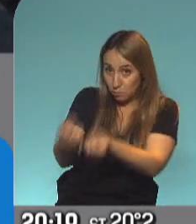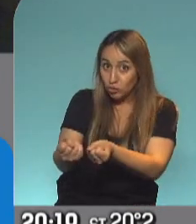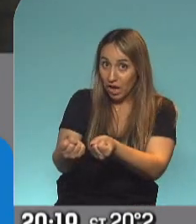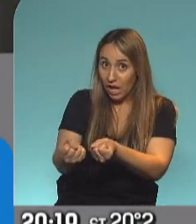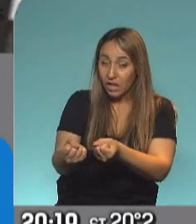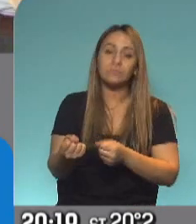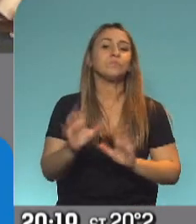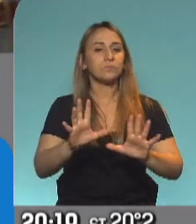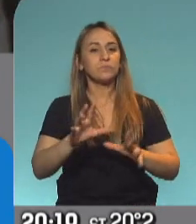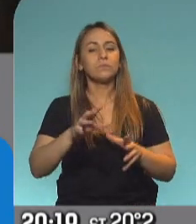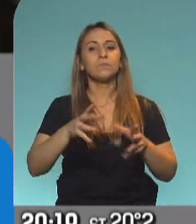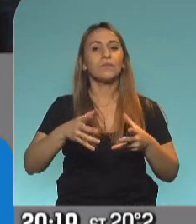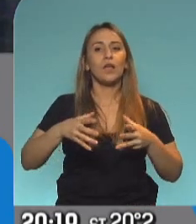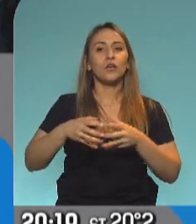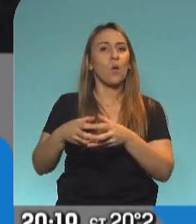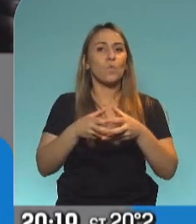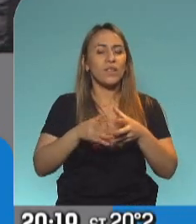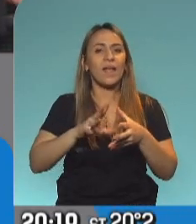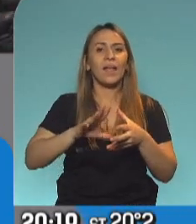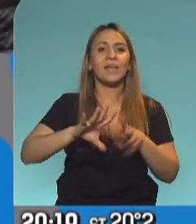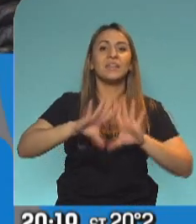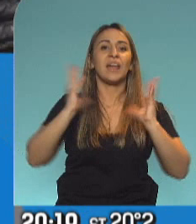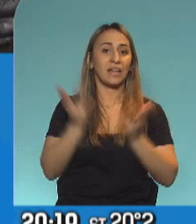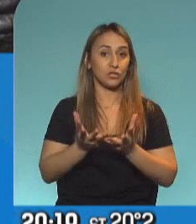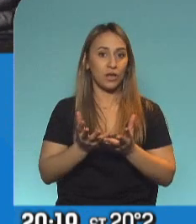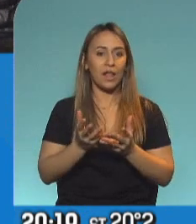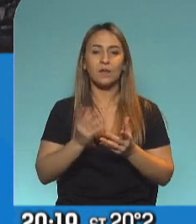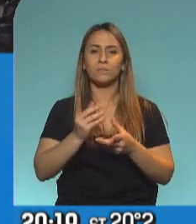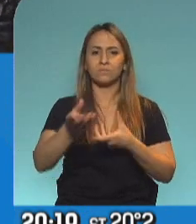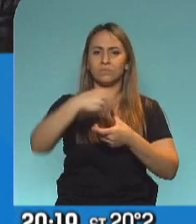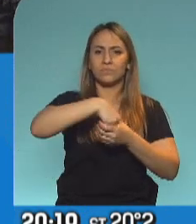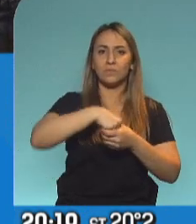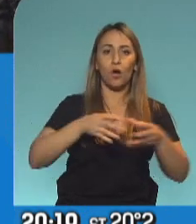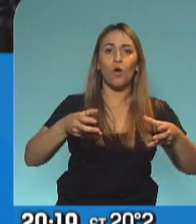comunidad internacional, estamos hablando de quienes están en el grupo